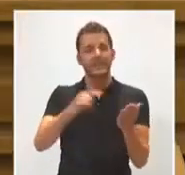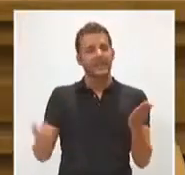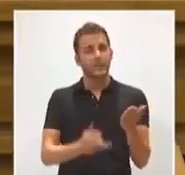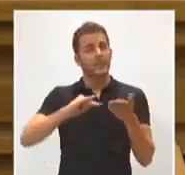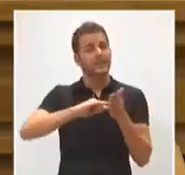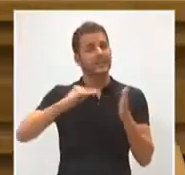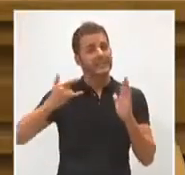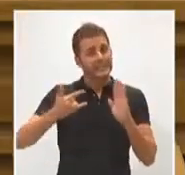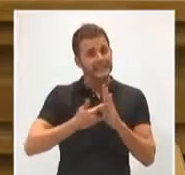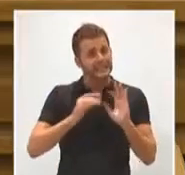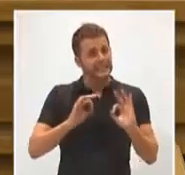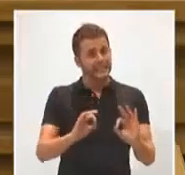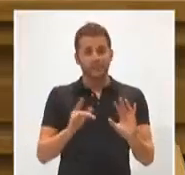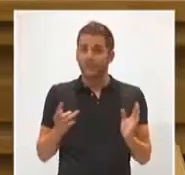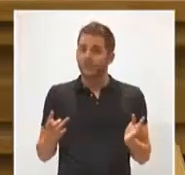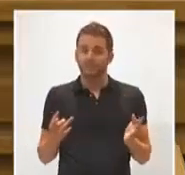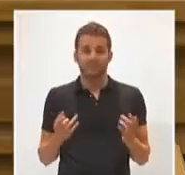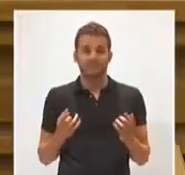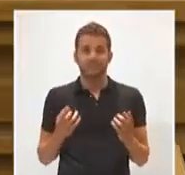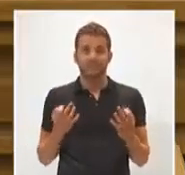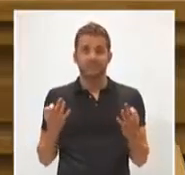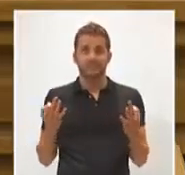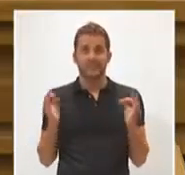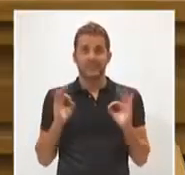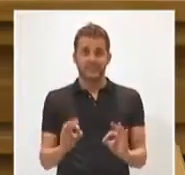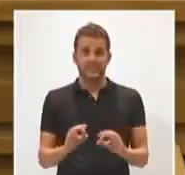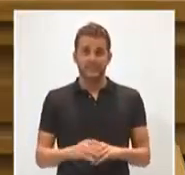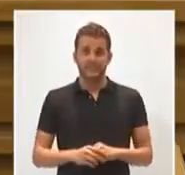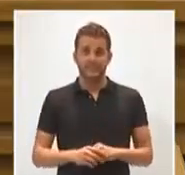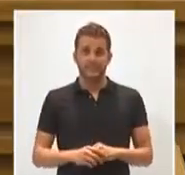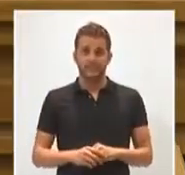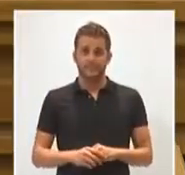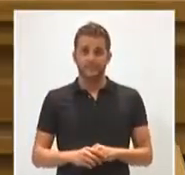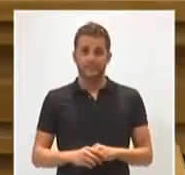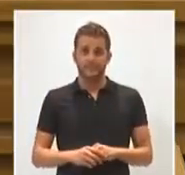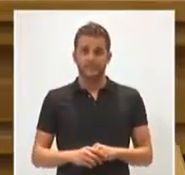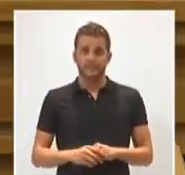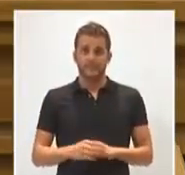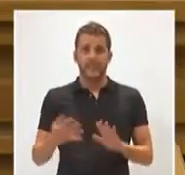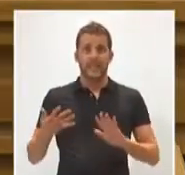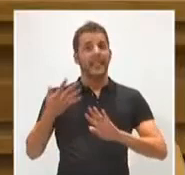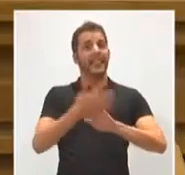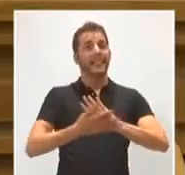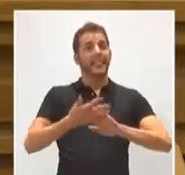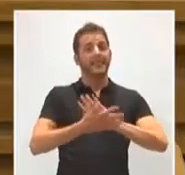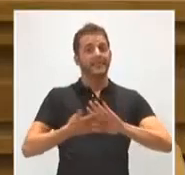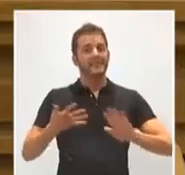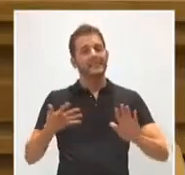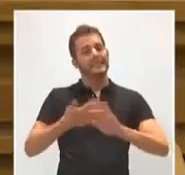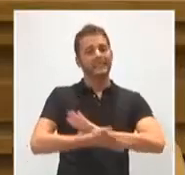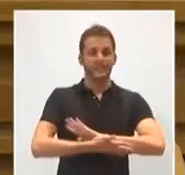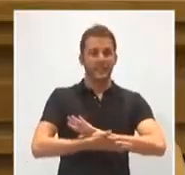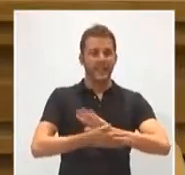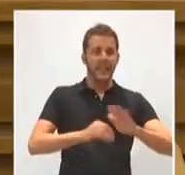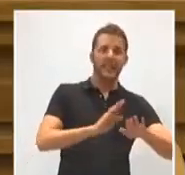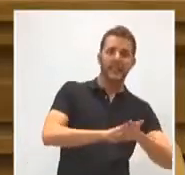pero en román paladino en román paladino el debate no es si es de izquierdas o de derecha bajar